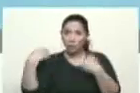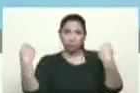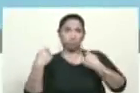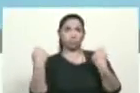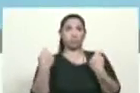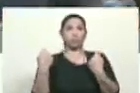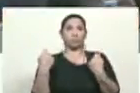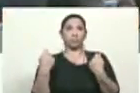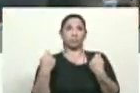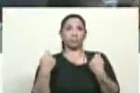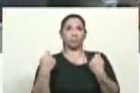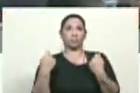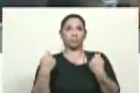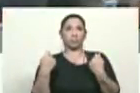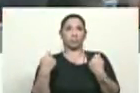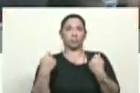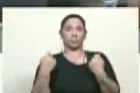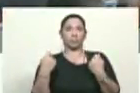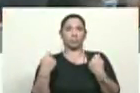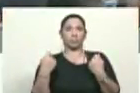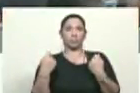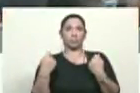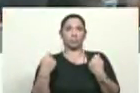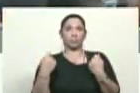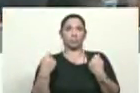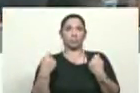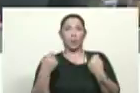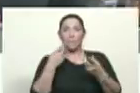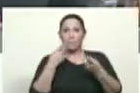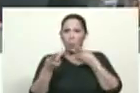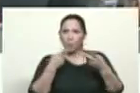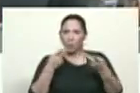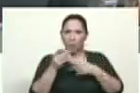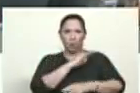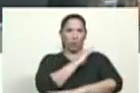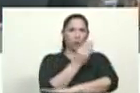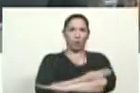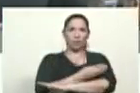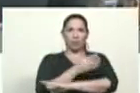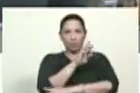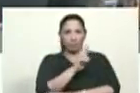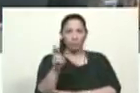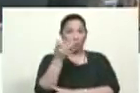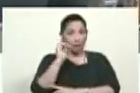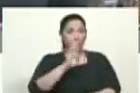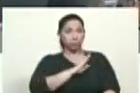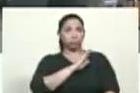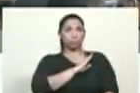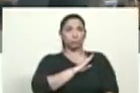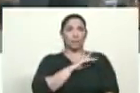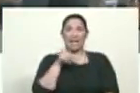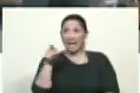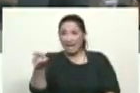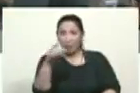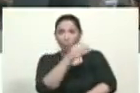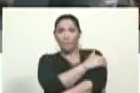reconocemos, que le da estar en uno de los poderes de la República como lo tienen, esta